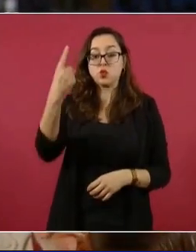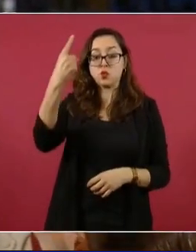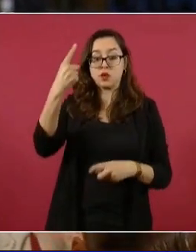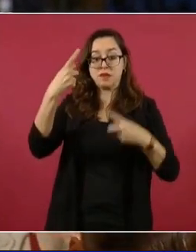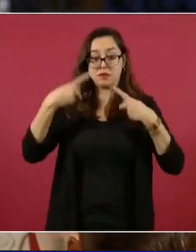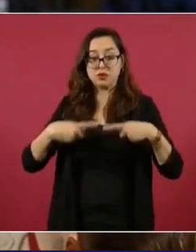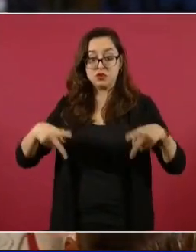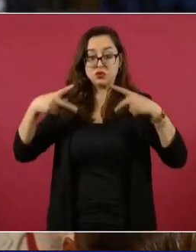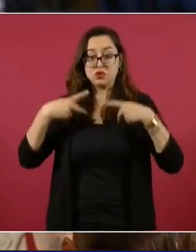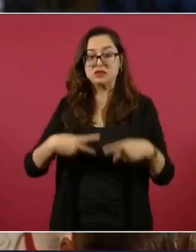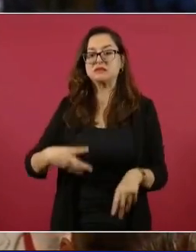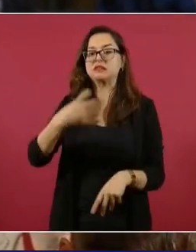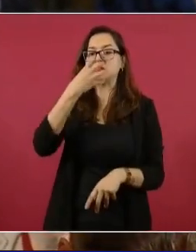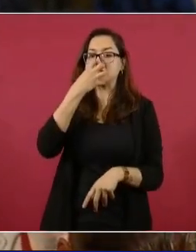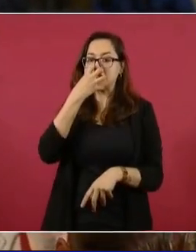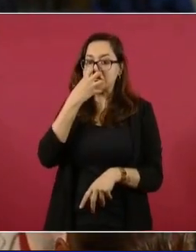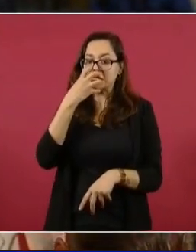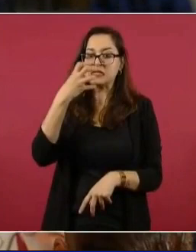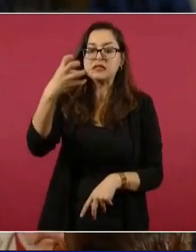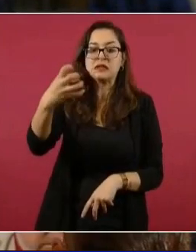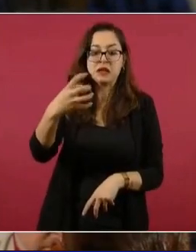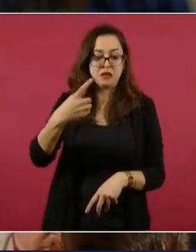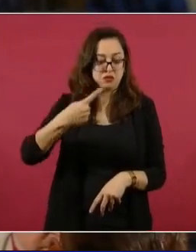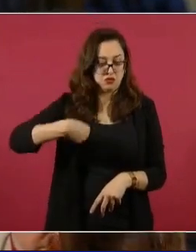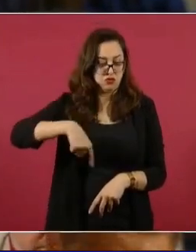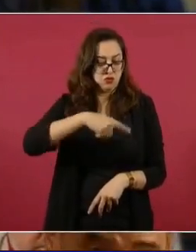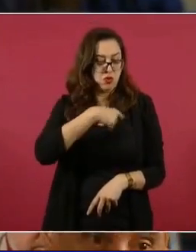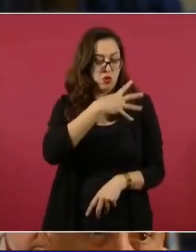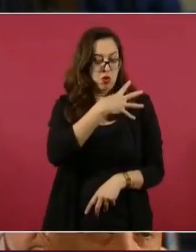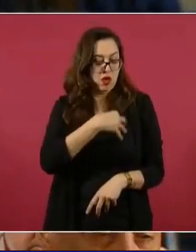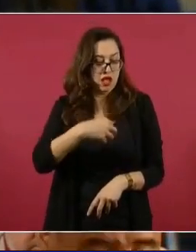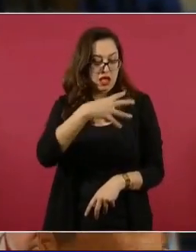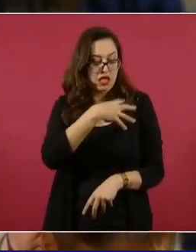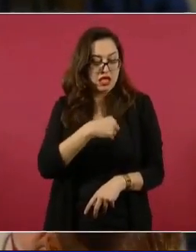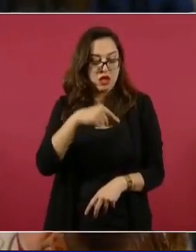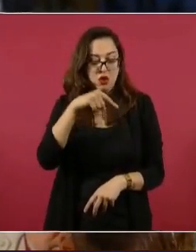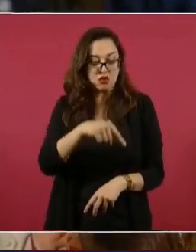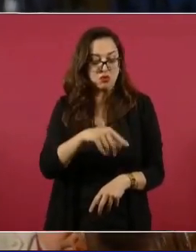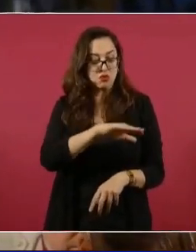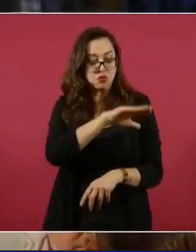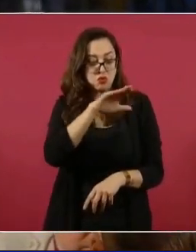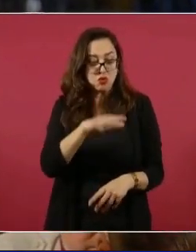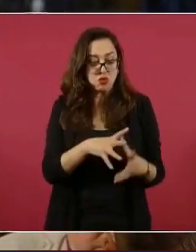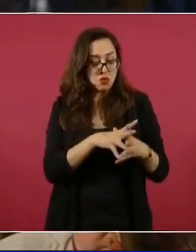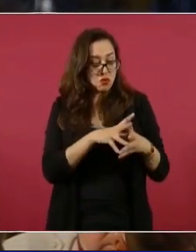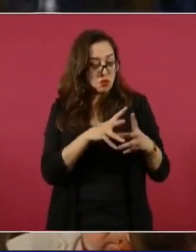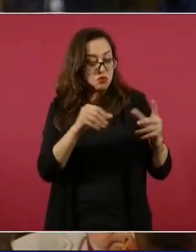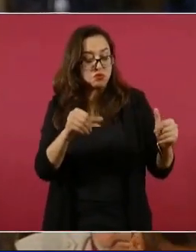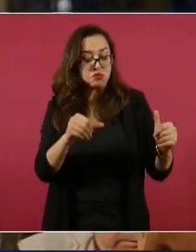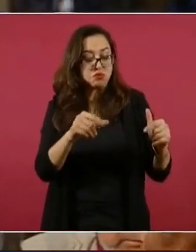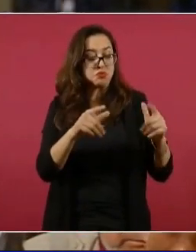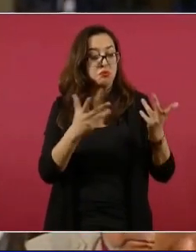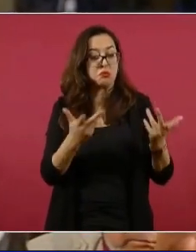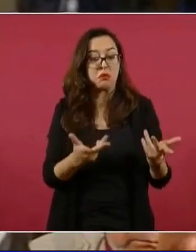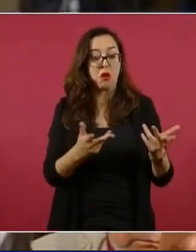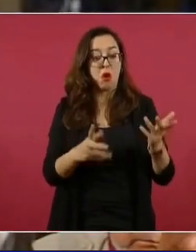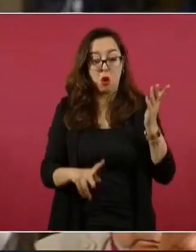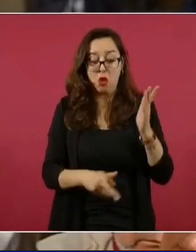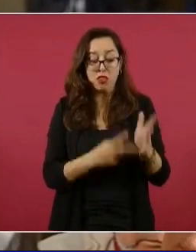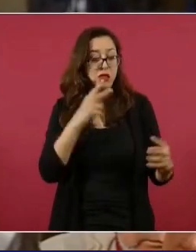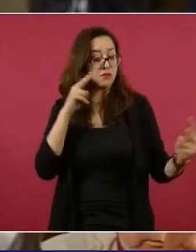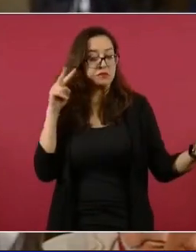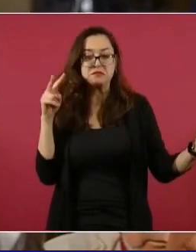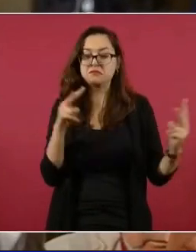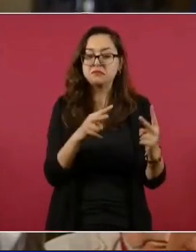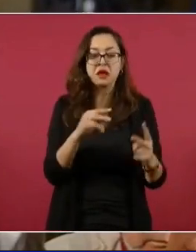que nuestros hijos sean la semilla de una nueva revolución. Aunque no los volvamos a ver, aunque no